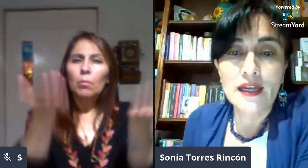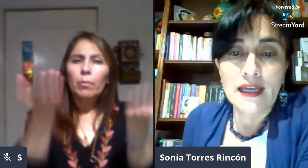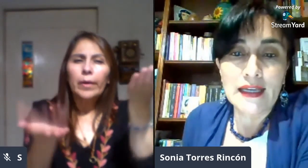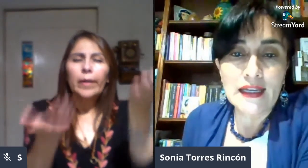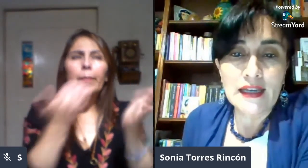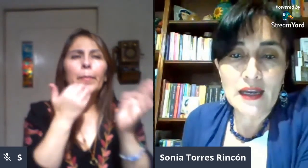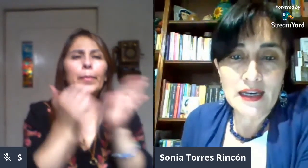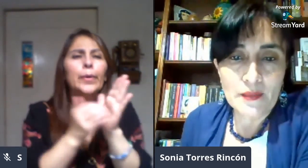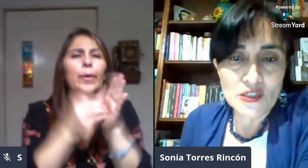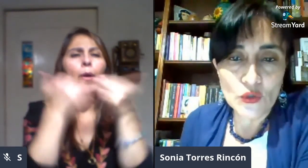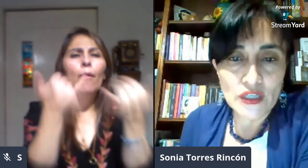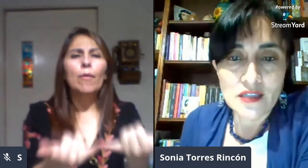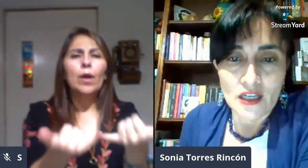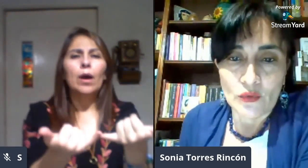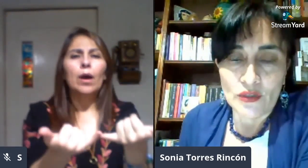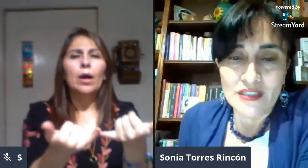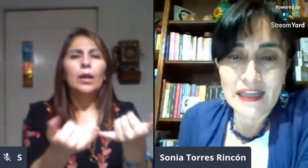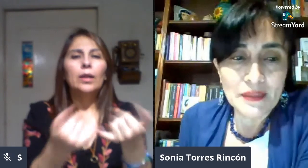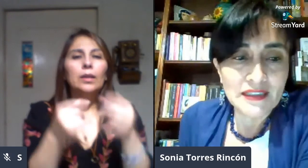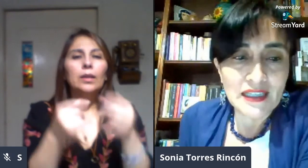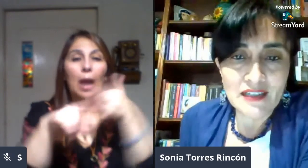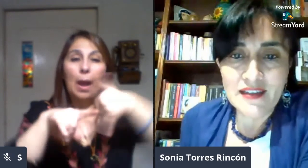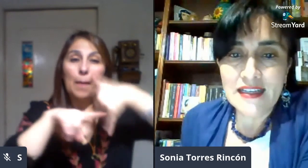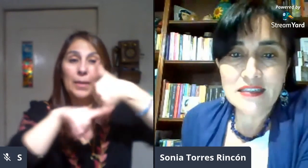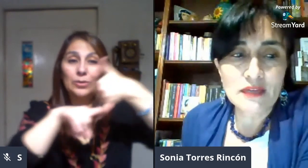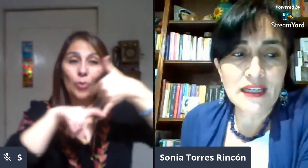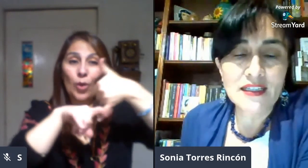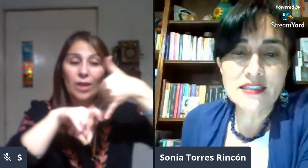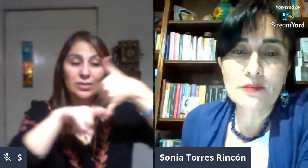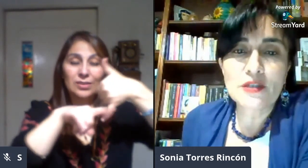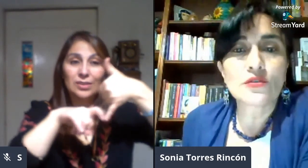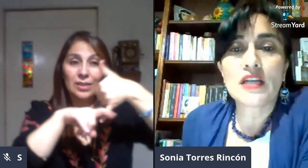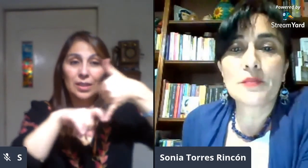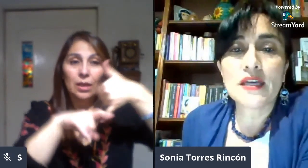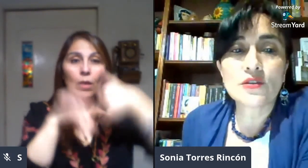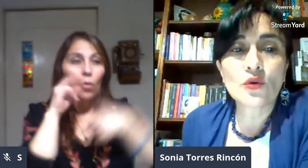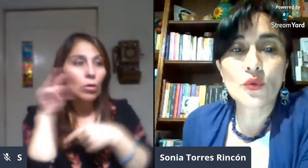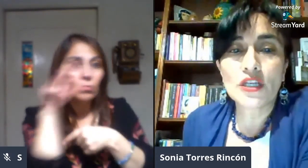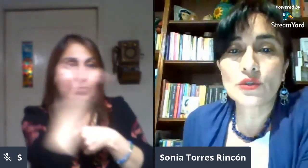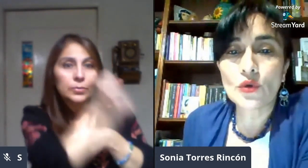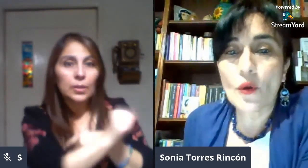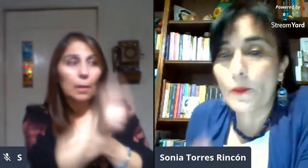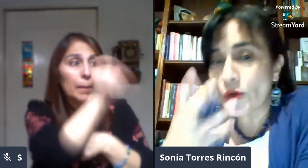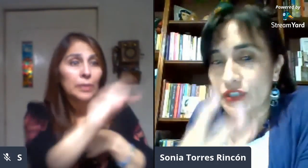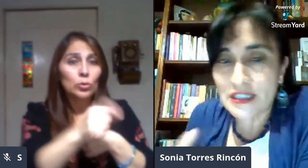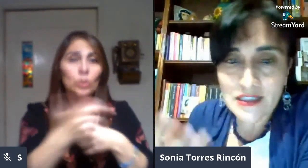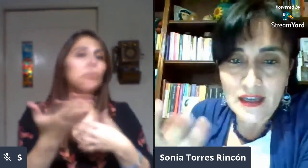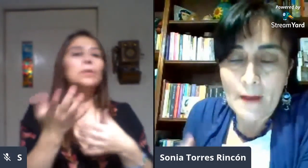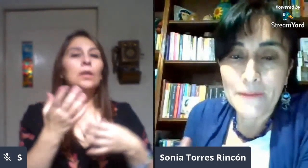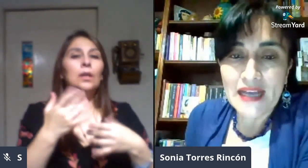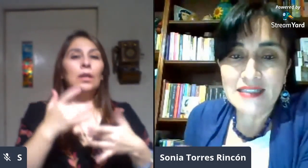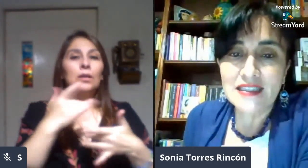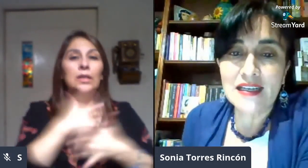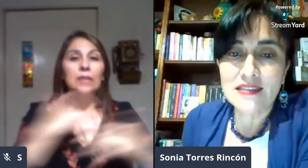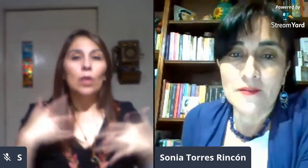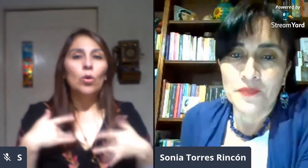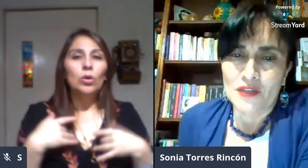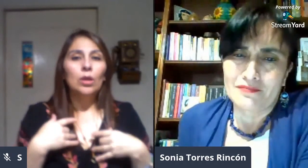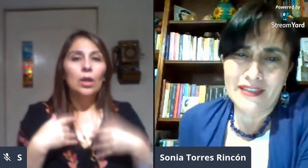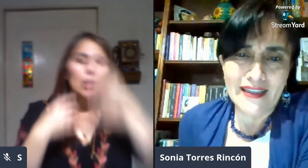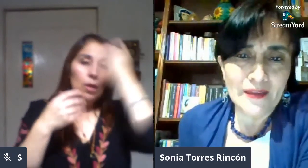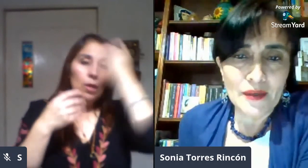ahora en Amazonas, cuando es lamentable ver las imágenes del personal médico cubierto con bolsas